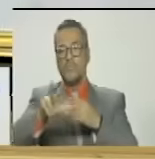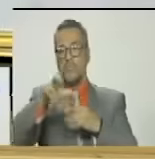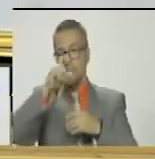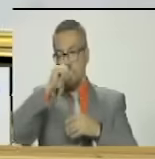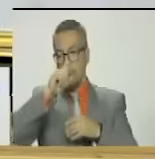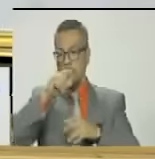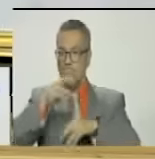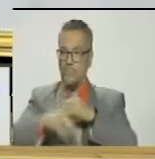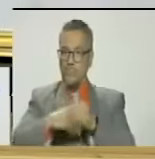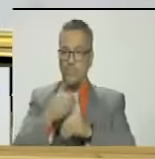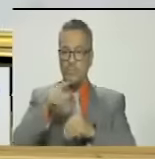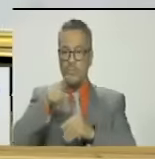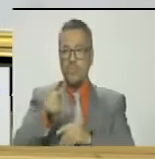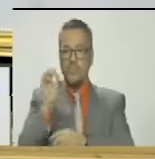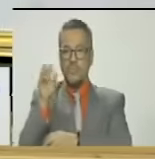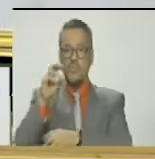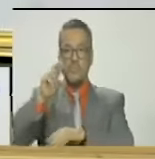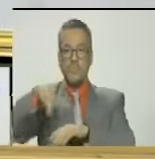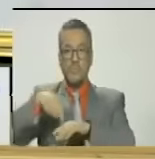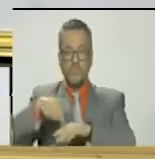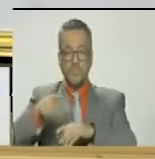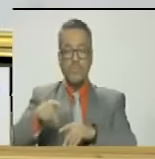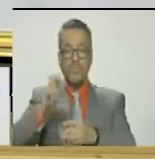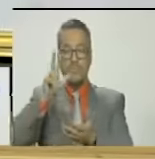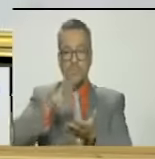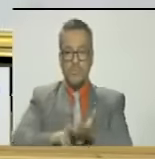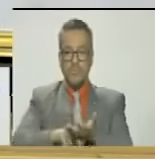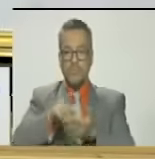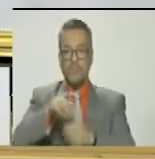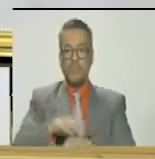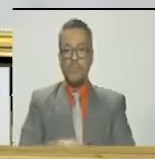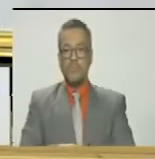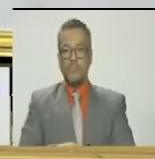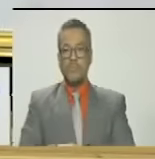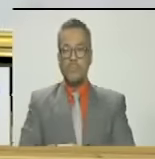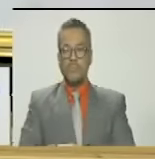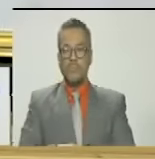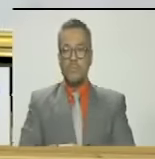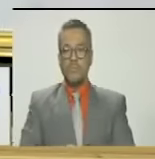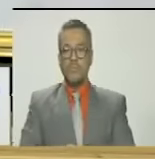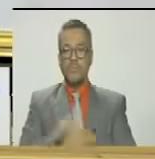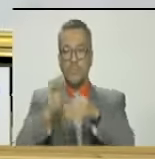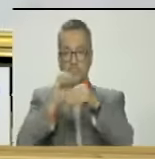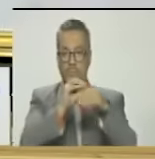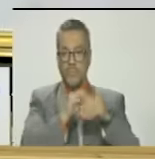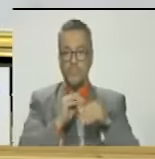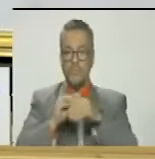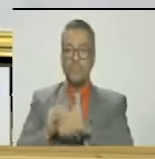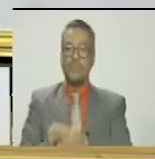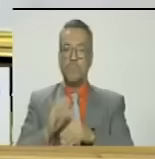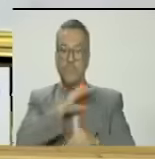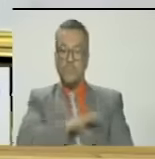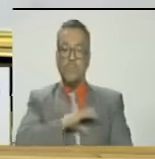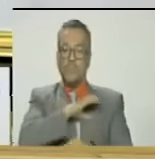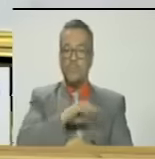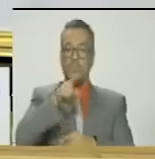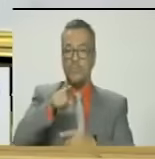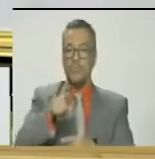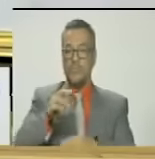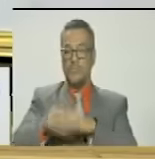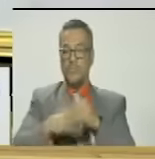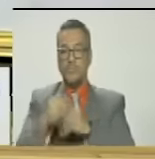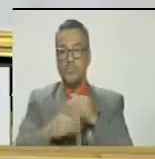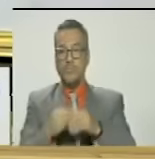3 años de gestión de este Parlamento se han aprobado, la convocatoria de las comisiones